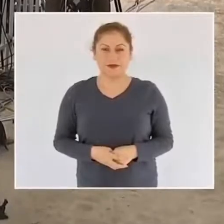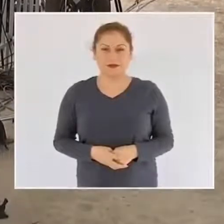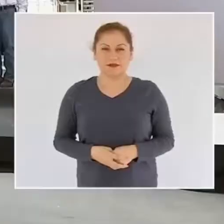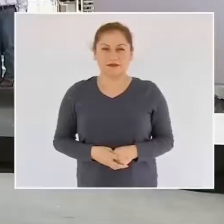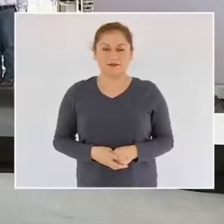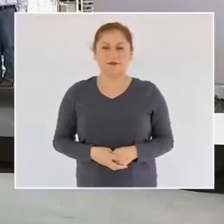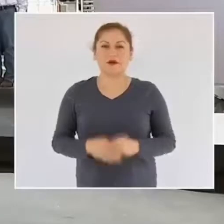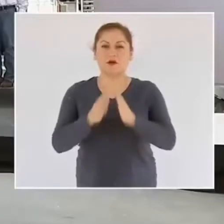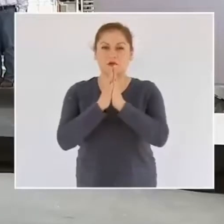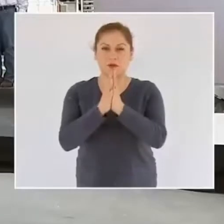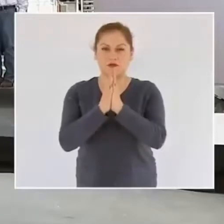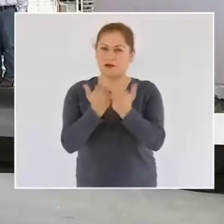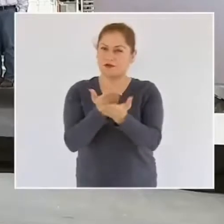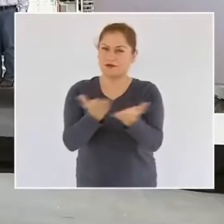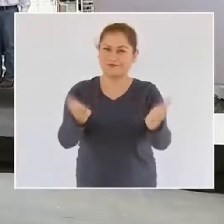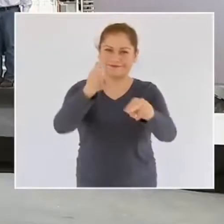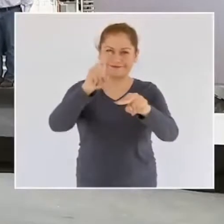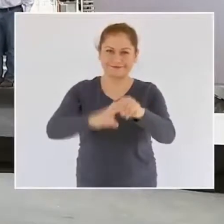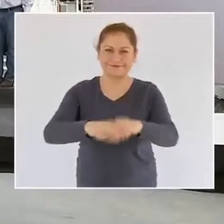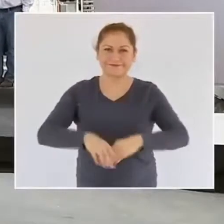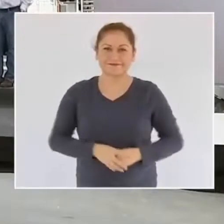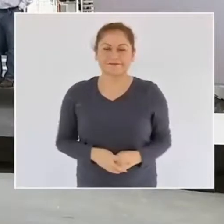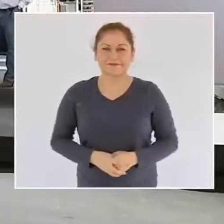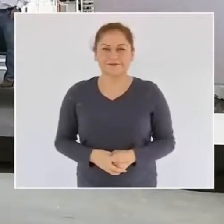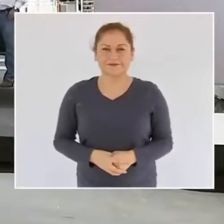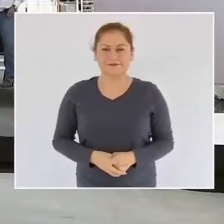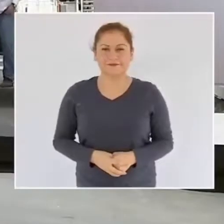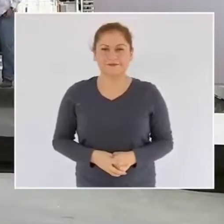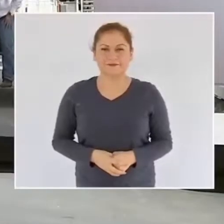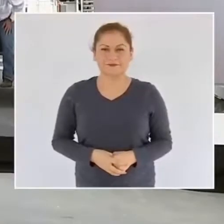Sean tan amables de ocupar sus lugares.